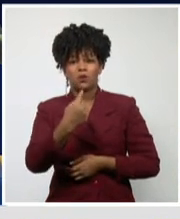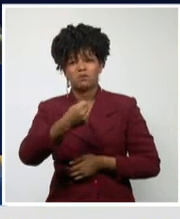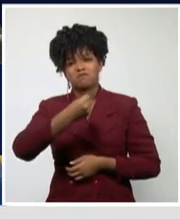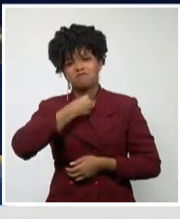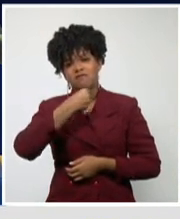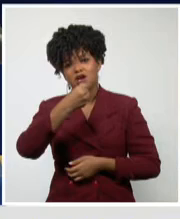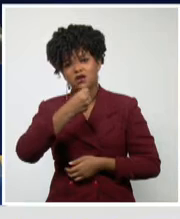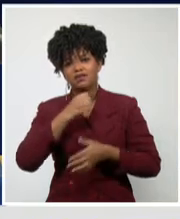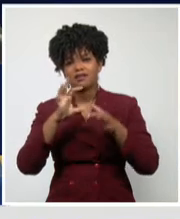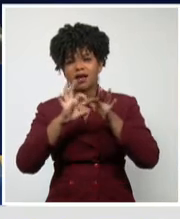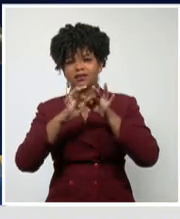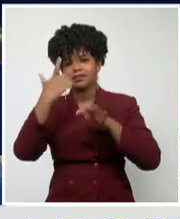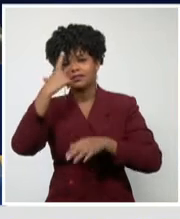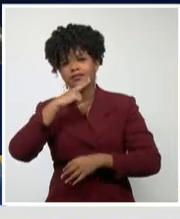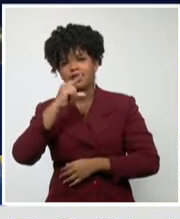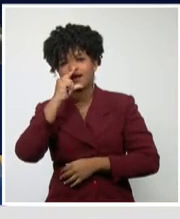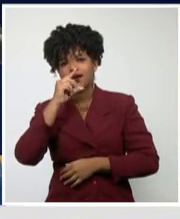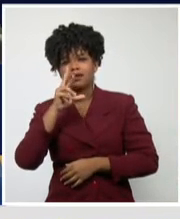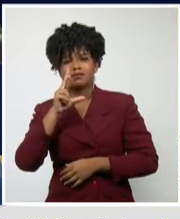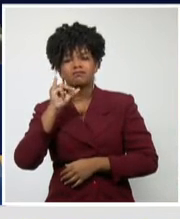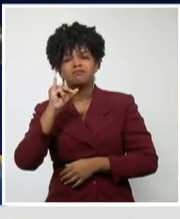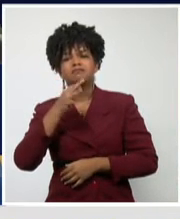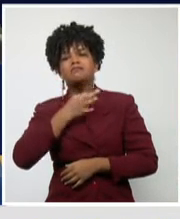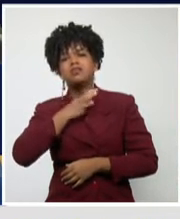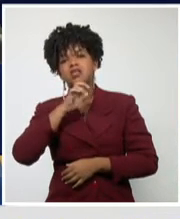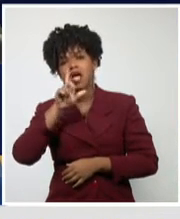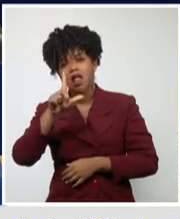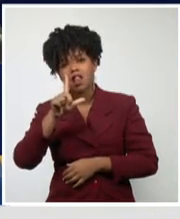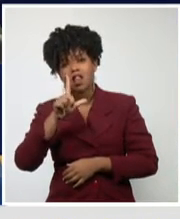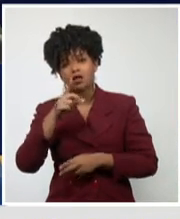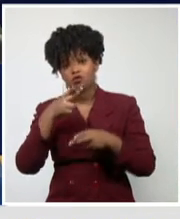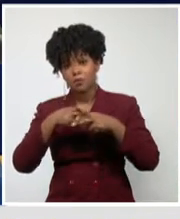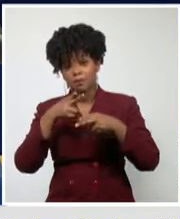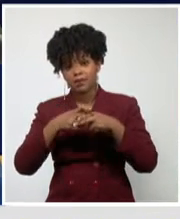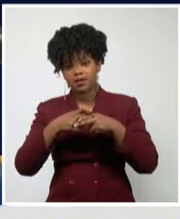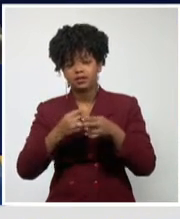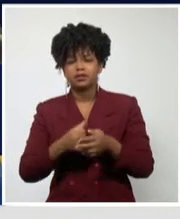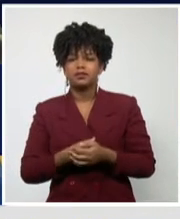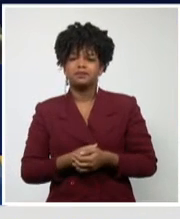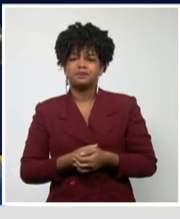Gabriel Guerra Bianchini, que de una forma que